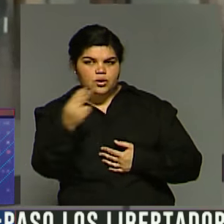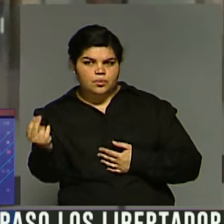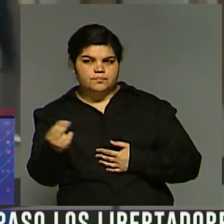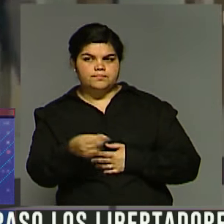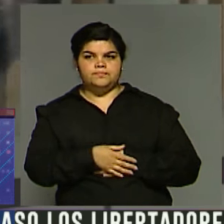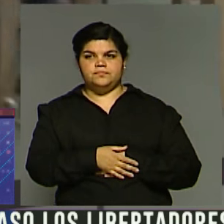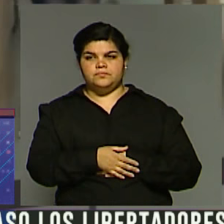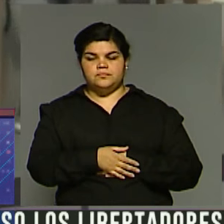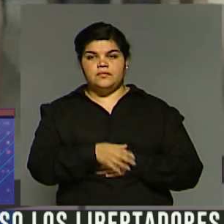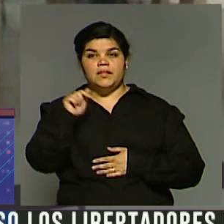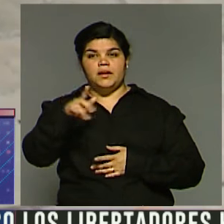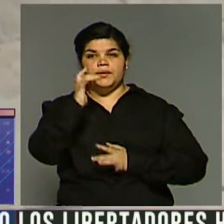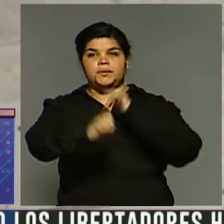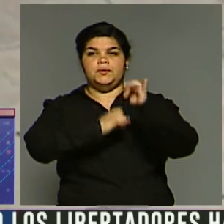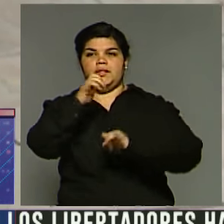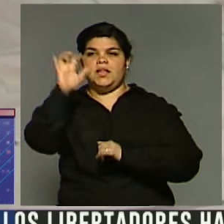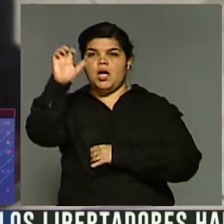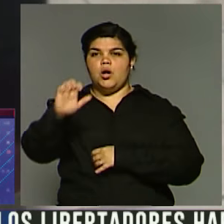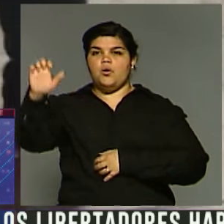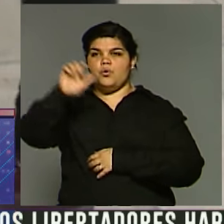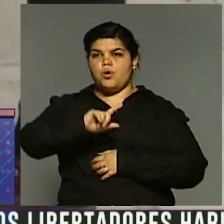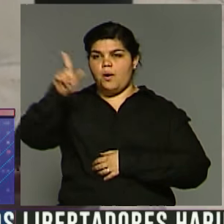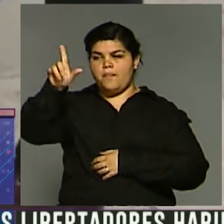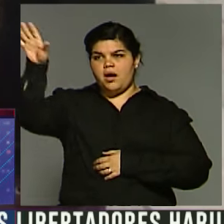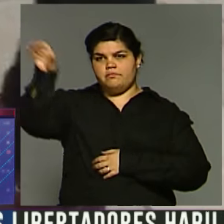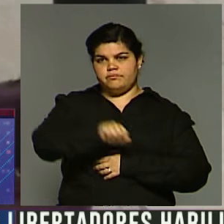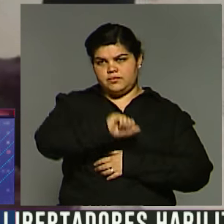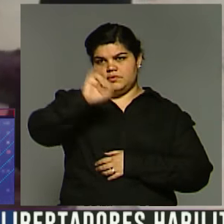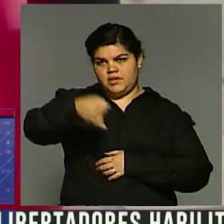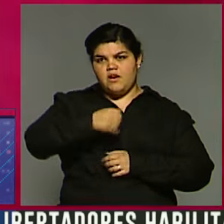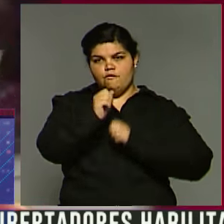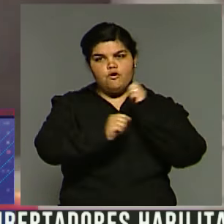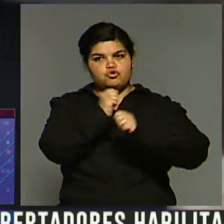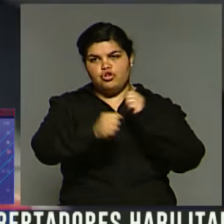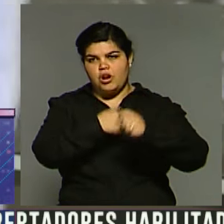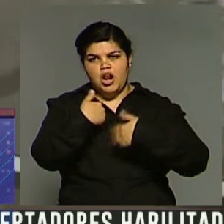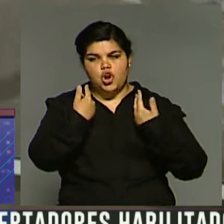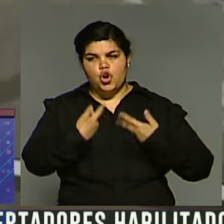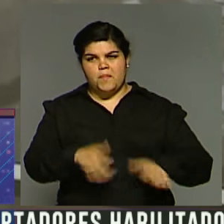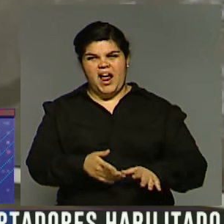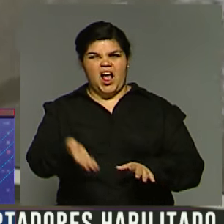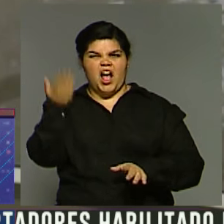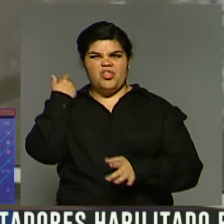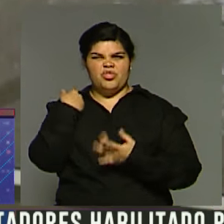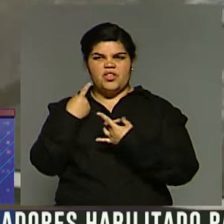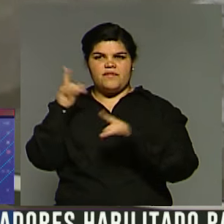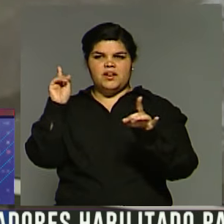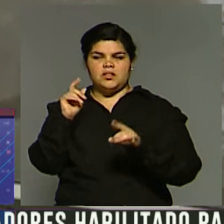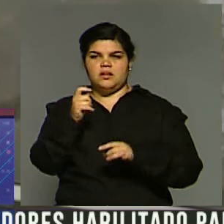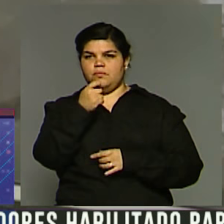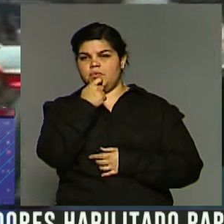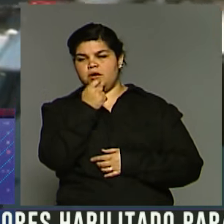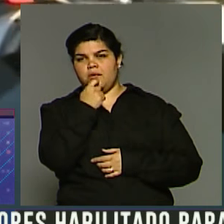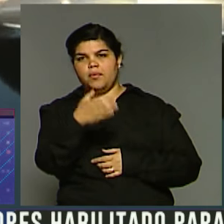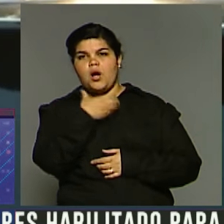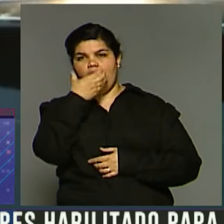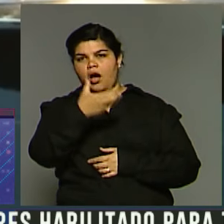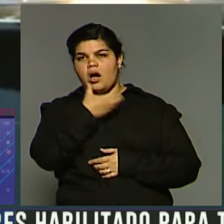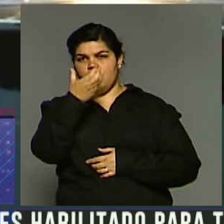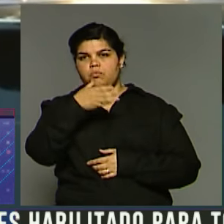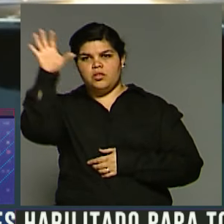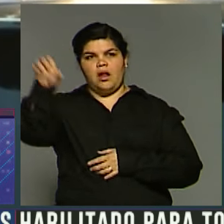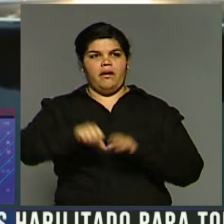que se dice es que los de Europa lo vas a poder traer a Argentina y van a funcionar. Uh-huh. Algo que antes no era así. Antes vos comprabas el iPhone en cualquier lado y lo